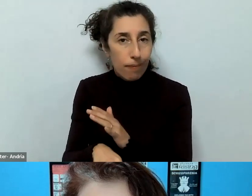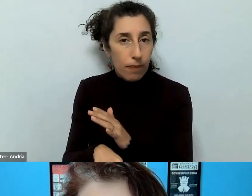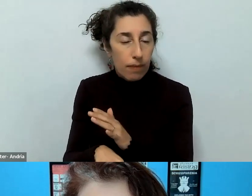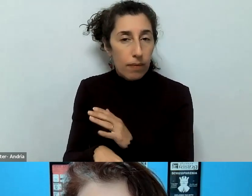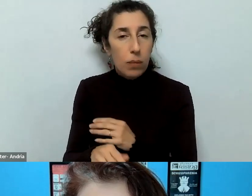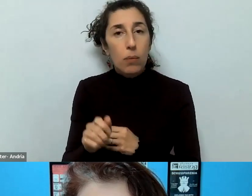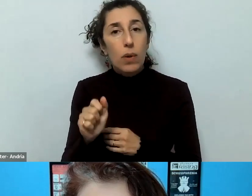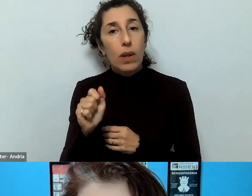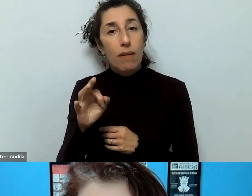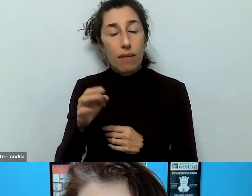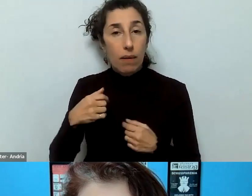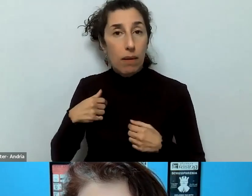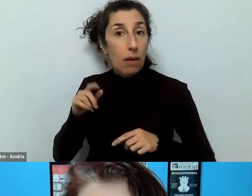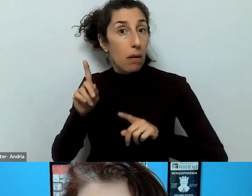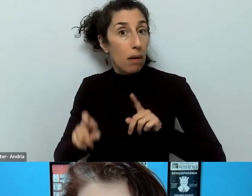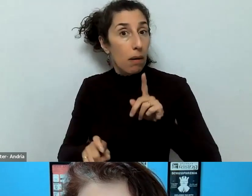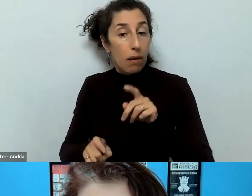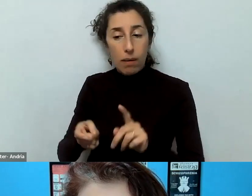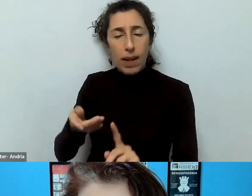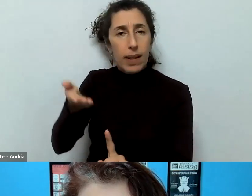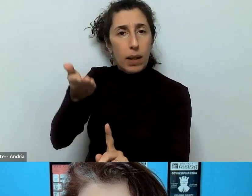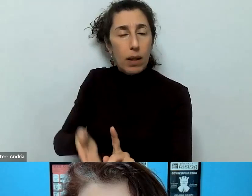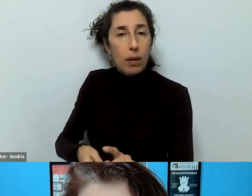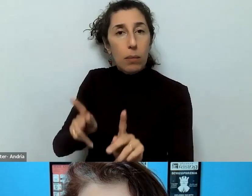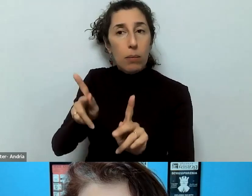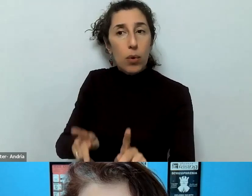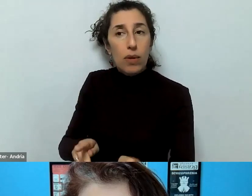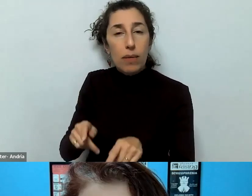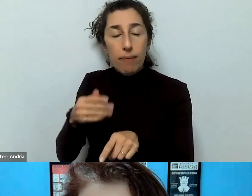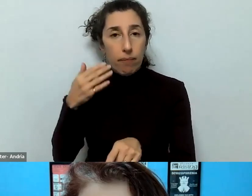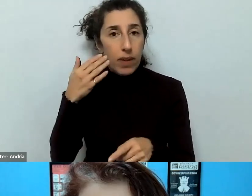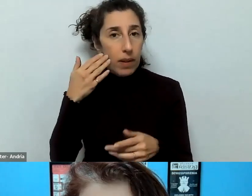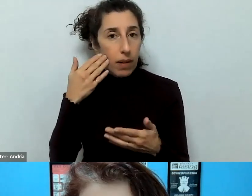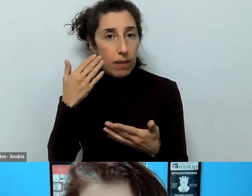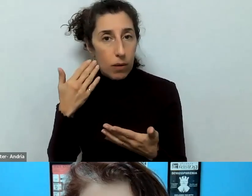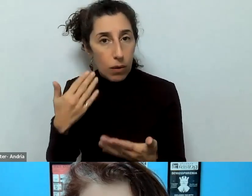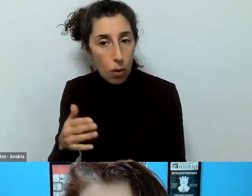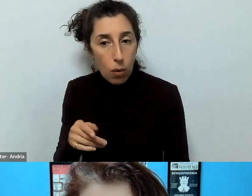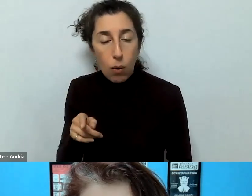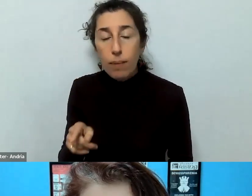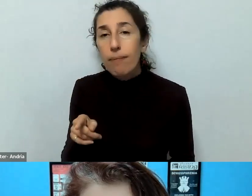¿Qué pasa si alguien no puede contestar estas preguntas? ¿O no tienen?